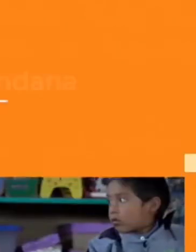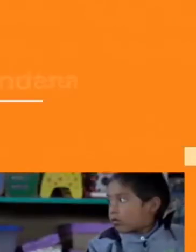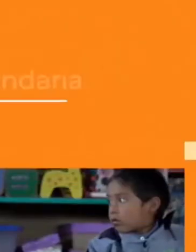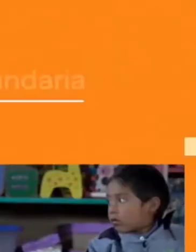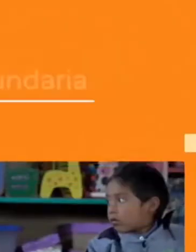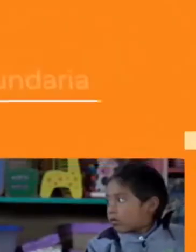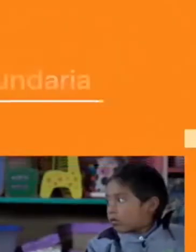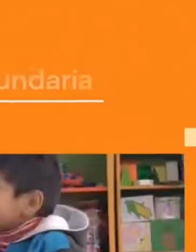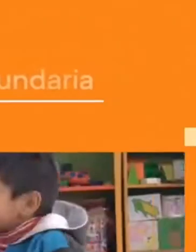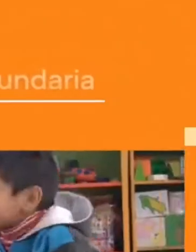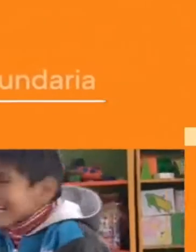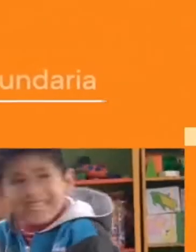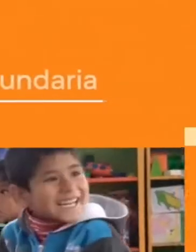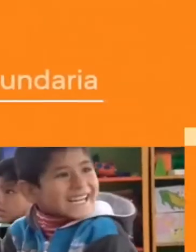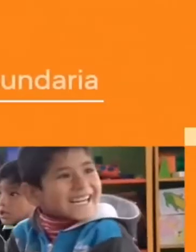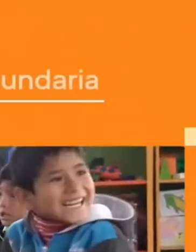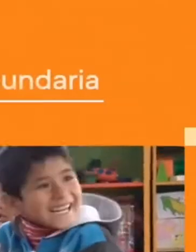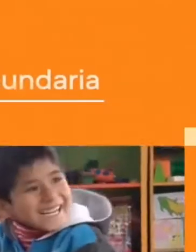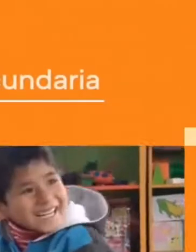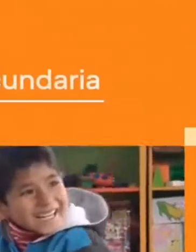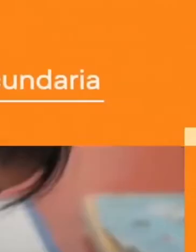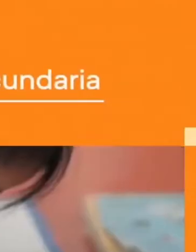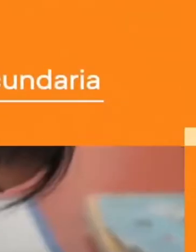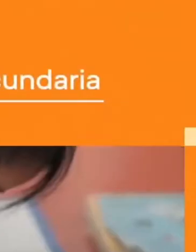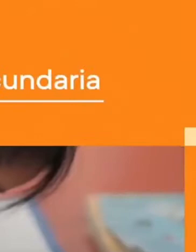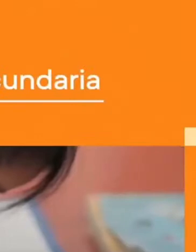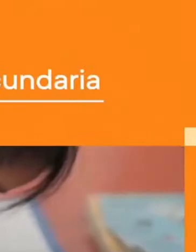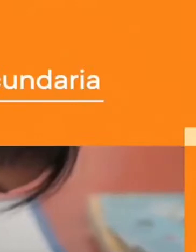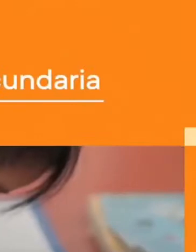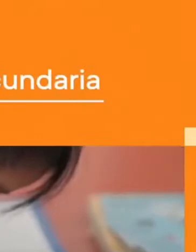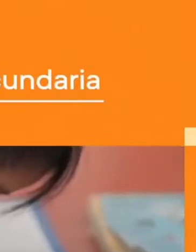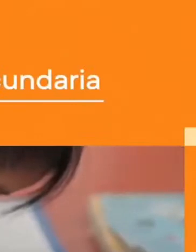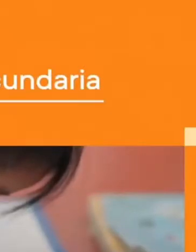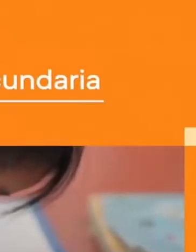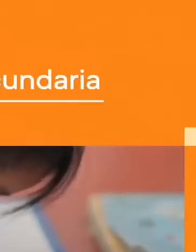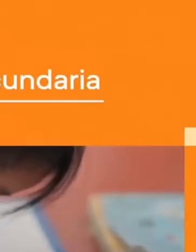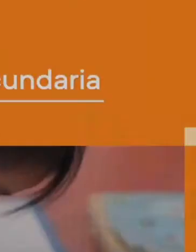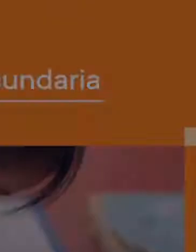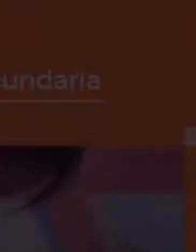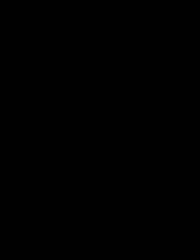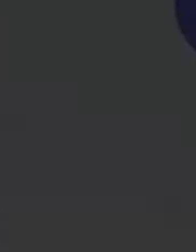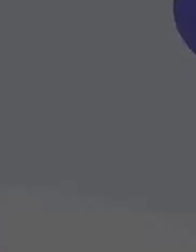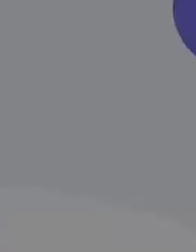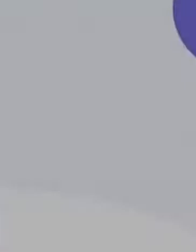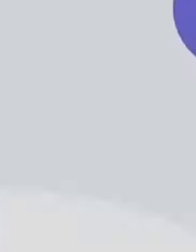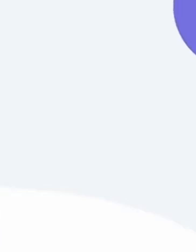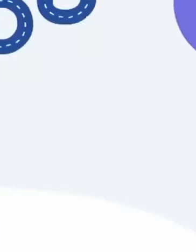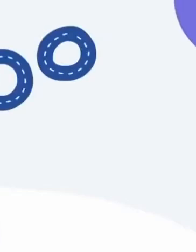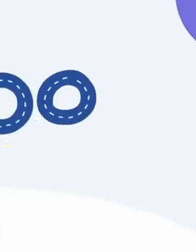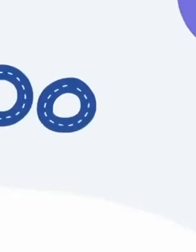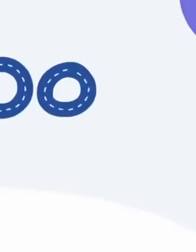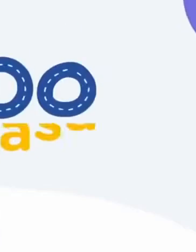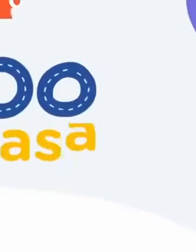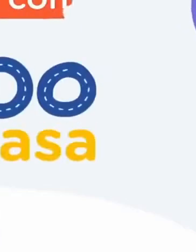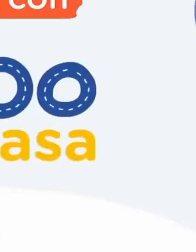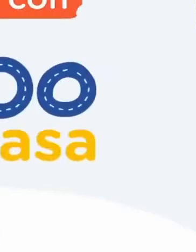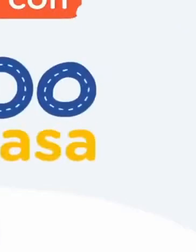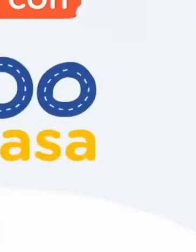Estamos viendo Aprendo en Casa, secundaria.